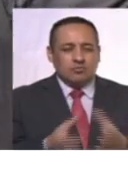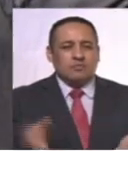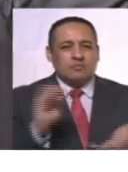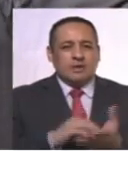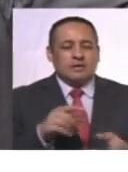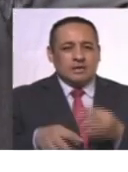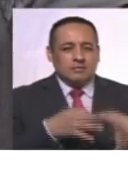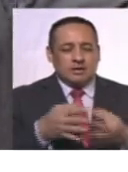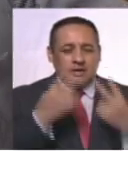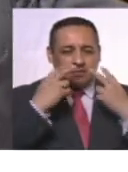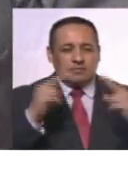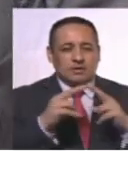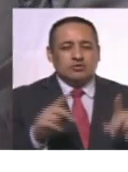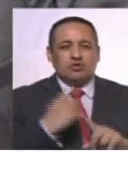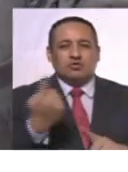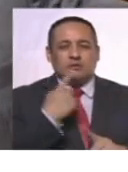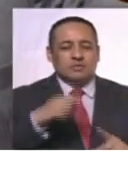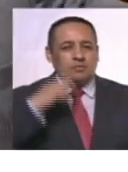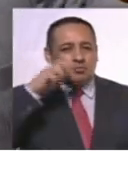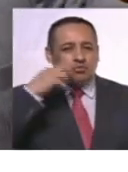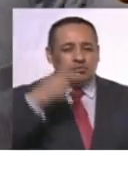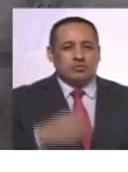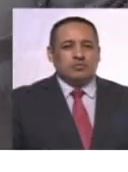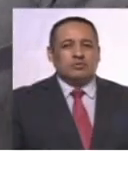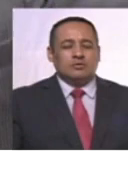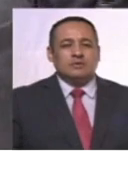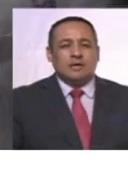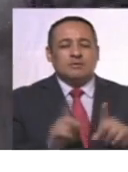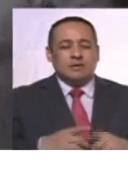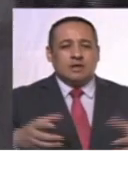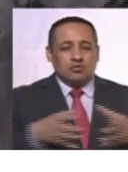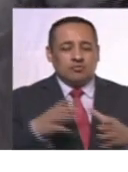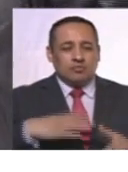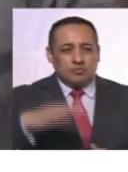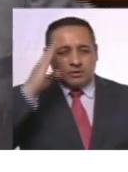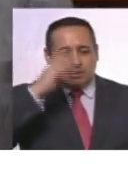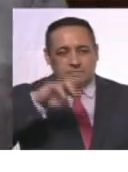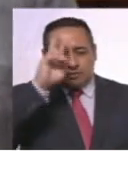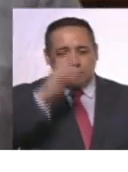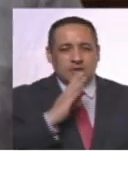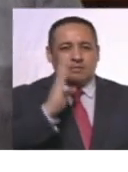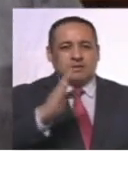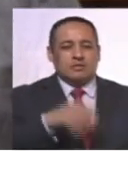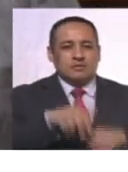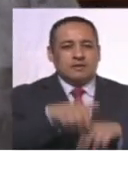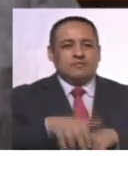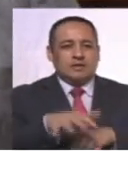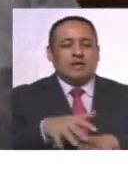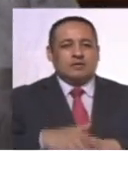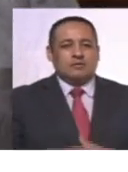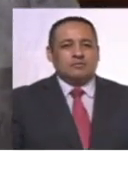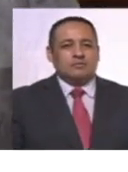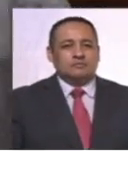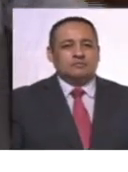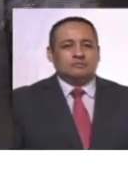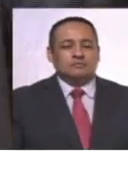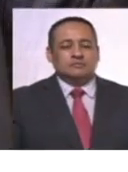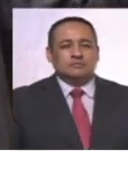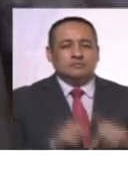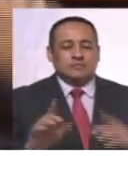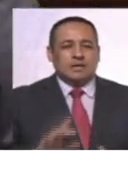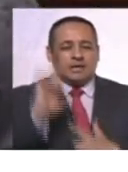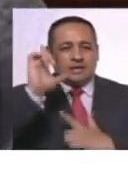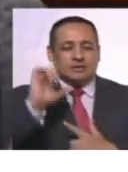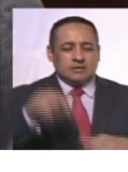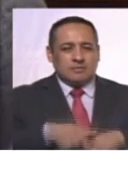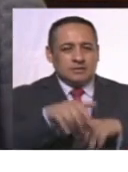ustedes ya han identificado, y no solamente Puno. La Policía Nacional ha desfilado con esa marcha. El